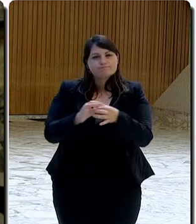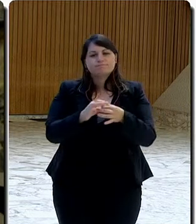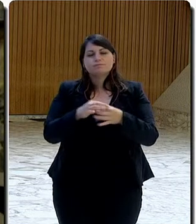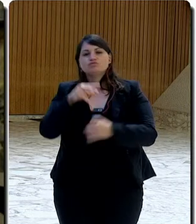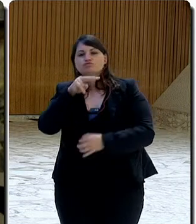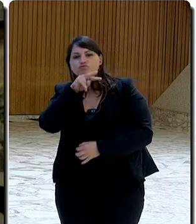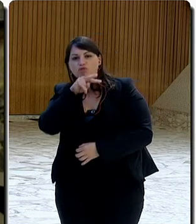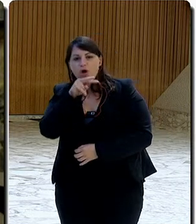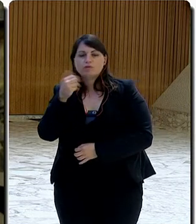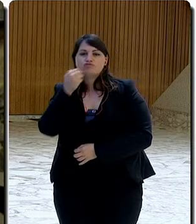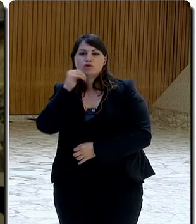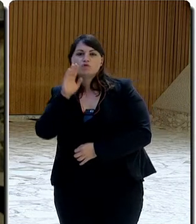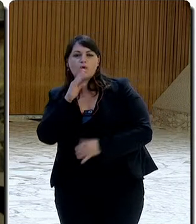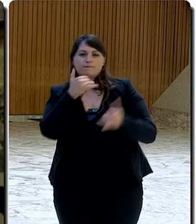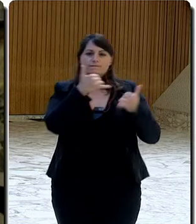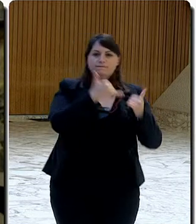historias.